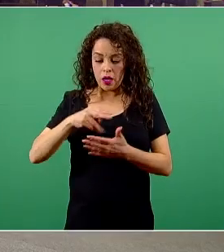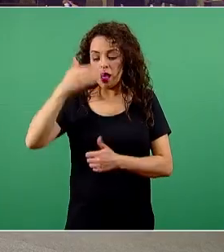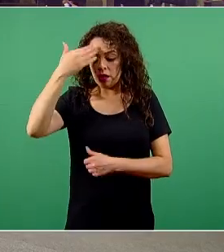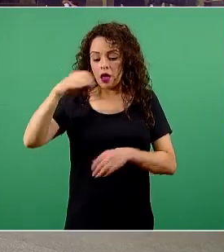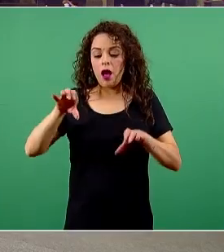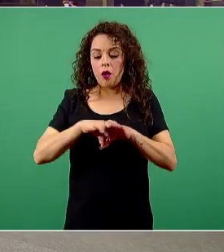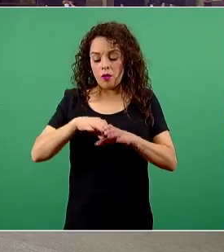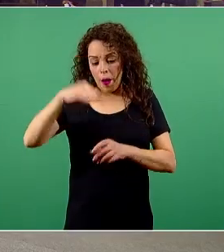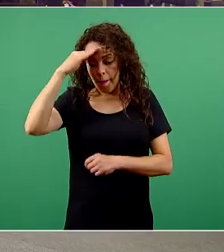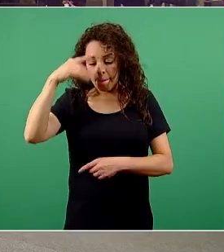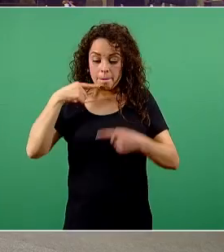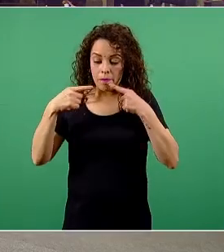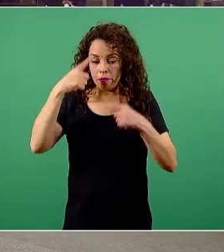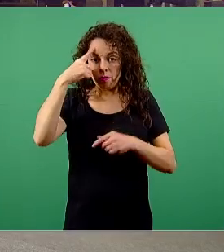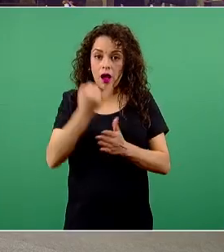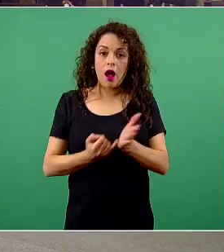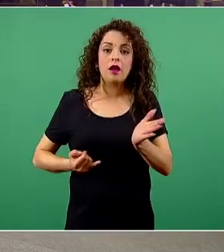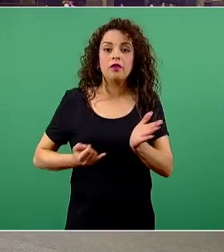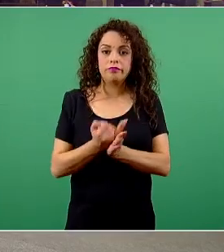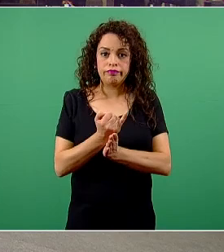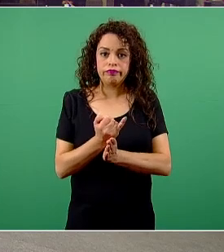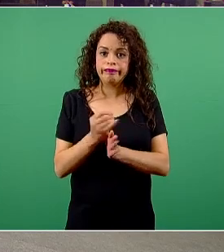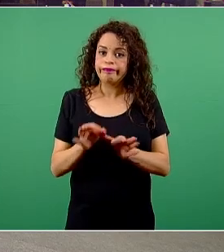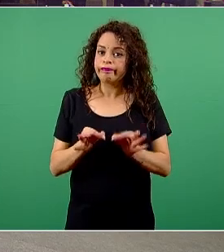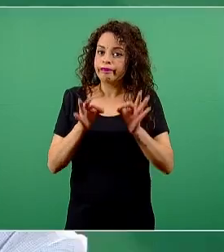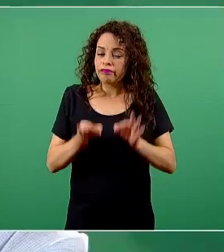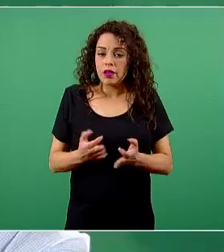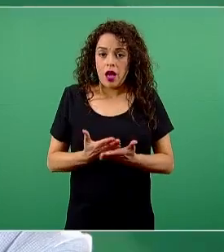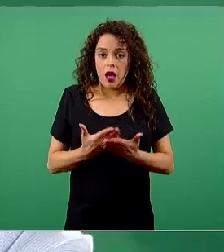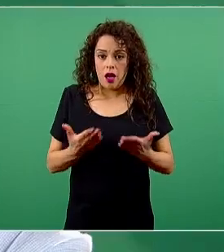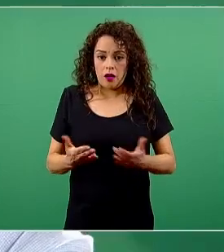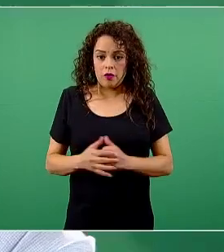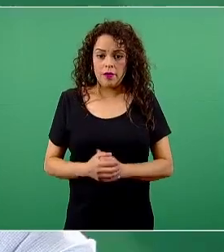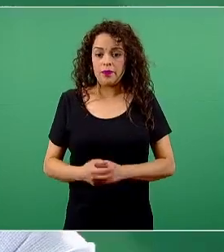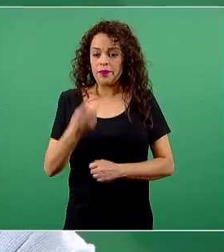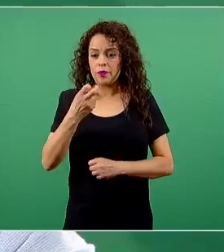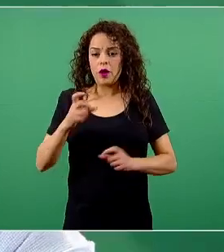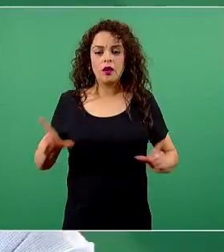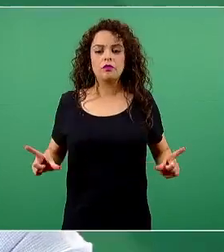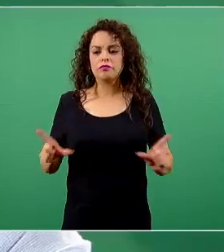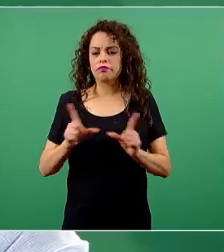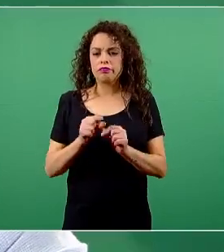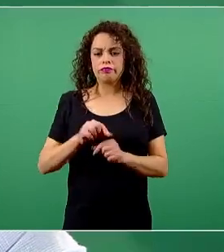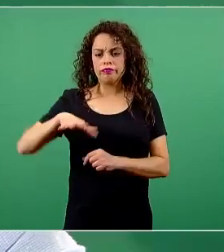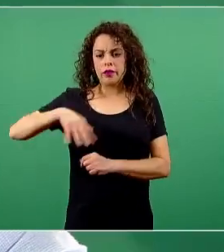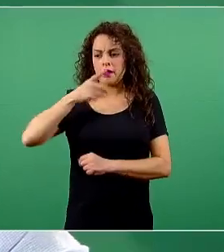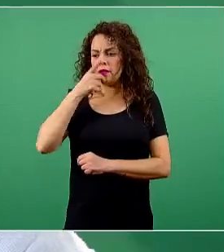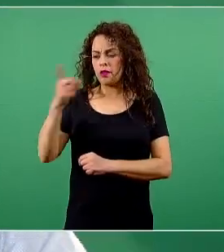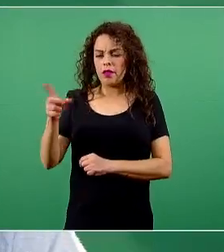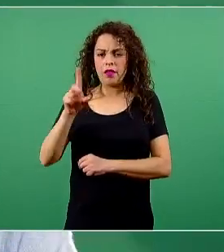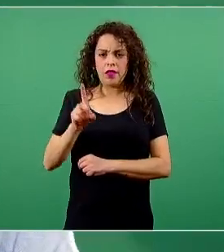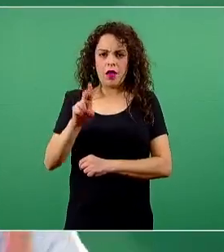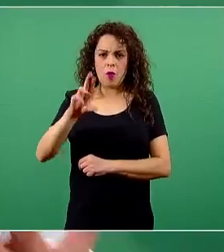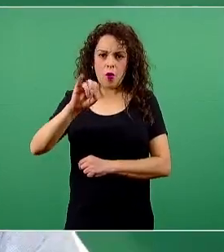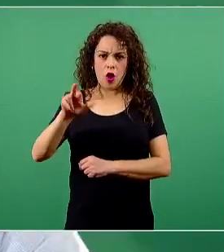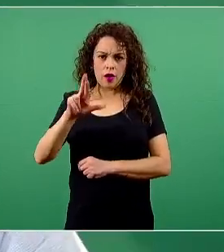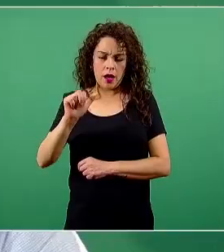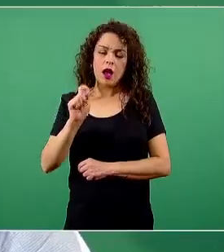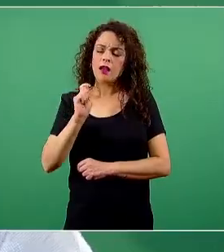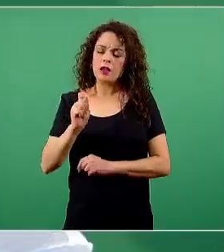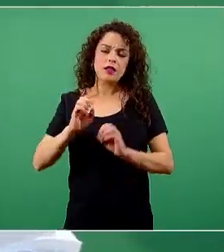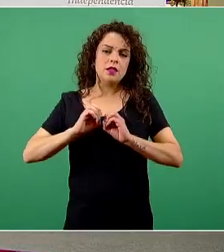pública en tiempo real. Aquí la conclusión, como ha señalado el doctor Borja, es muy clara sobre cuáles son